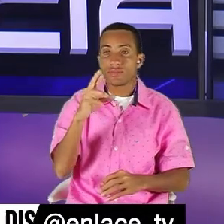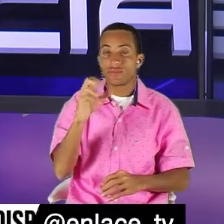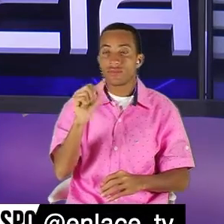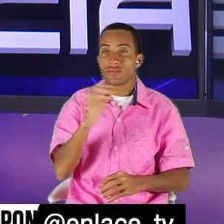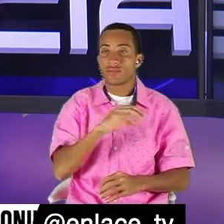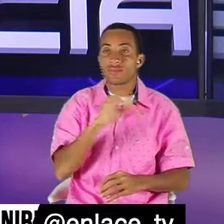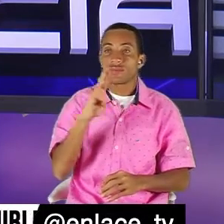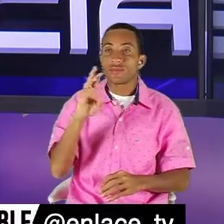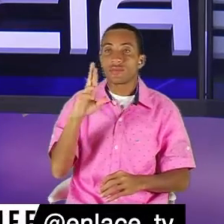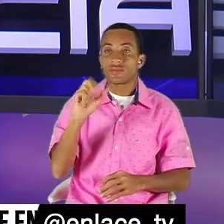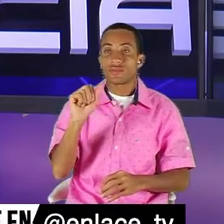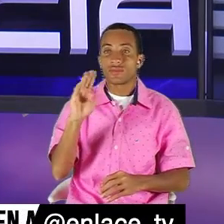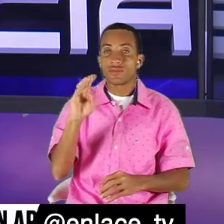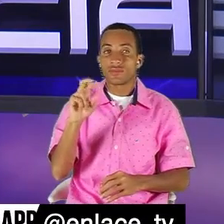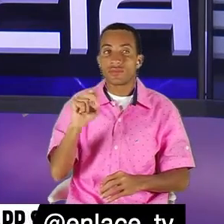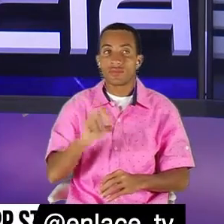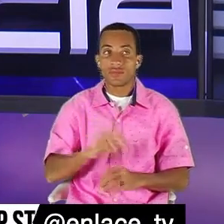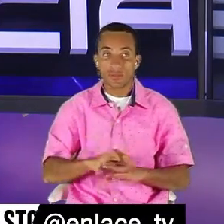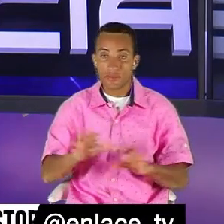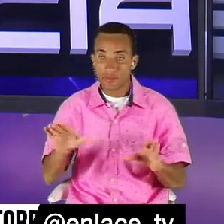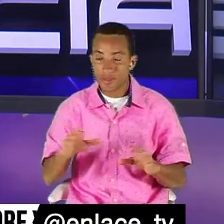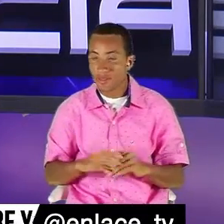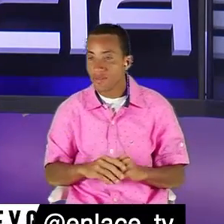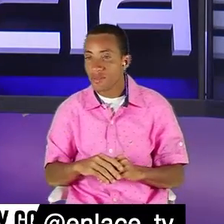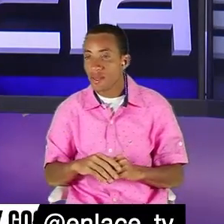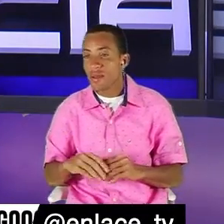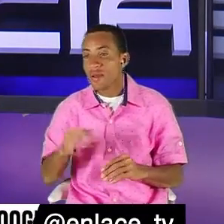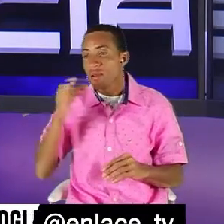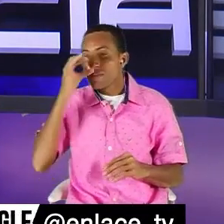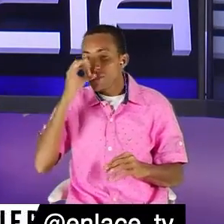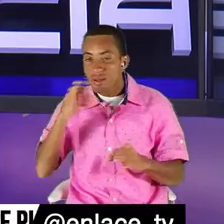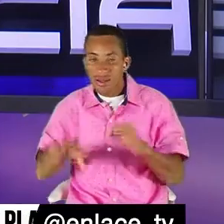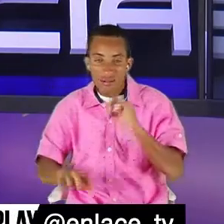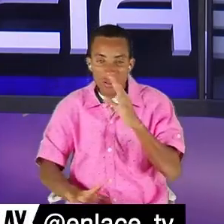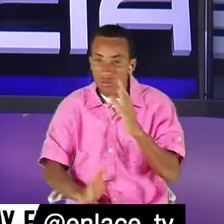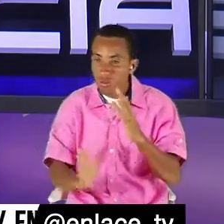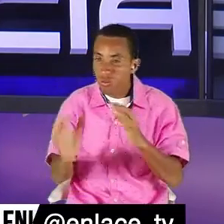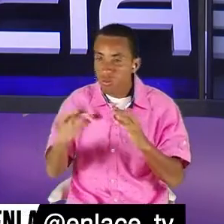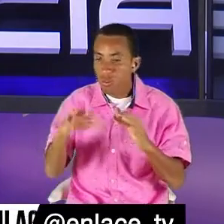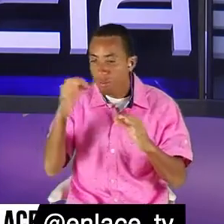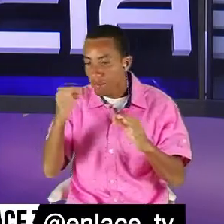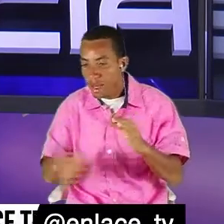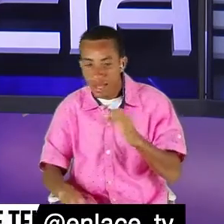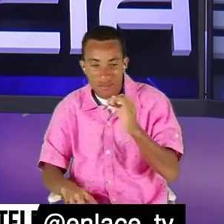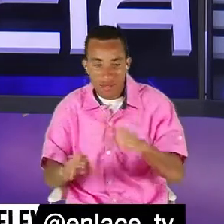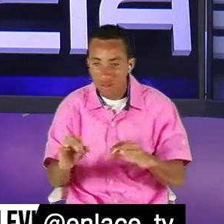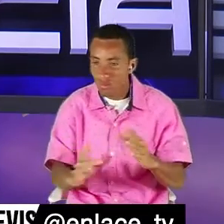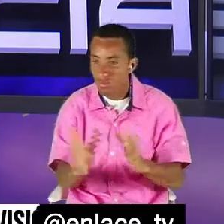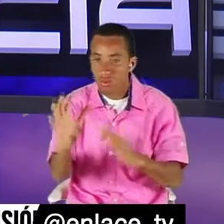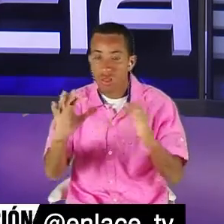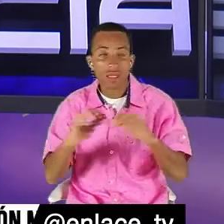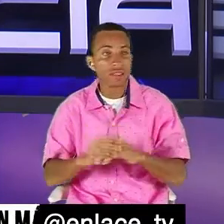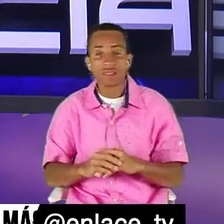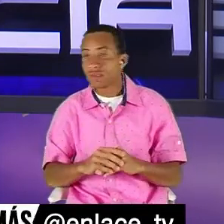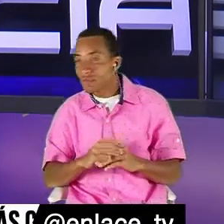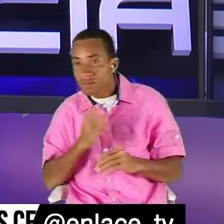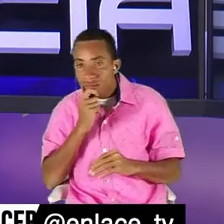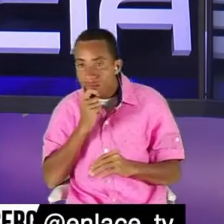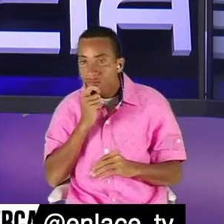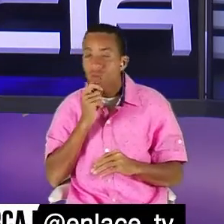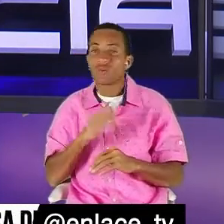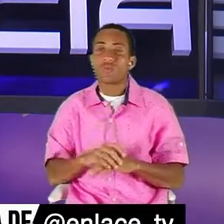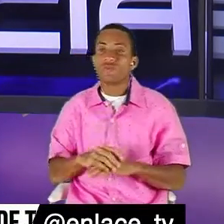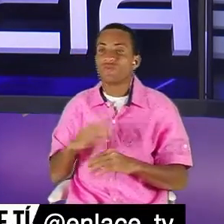propia cuenta la maleza que en una semana se ha convertido en la cómplice de 4 hurtos con arma de fuego en este